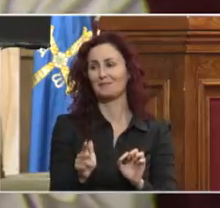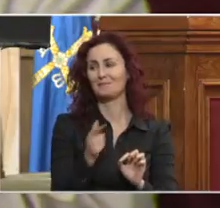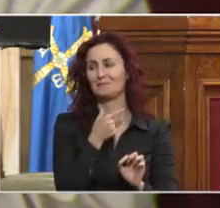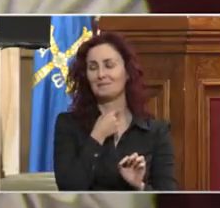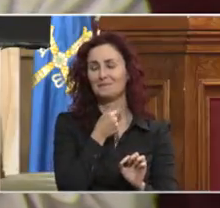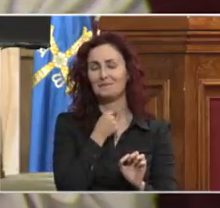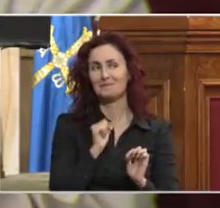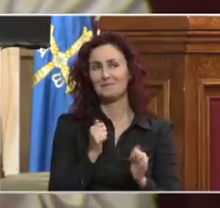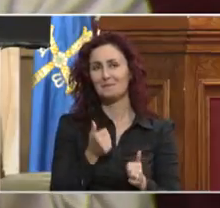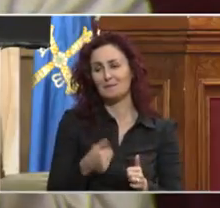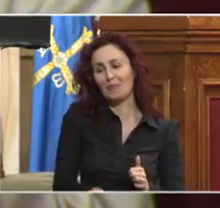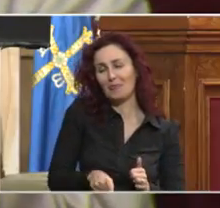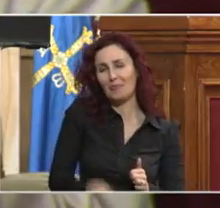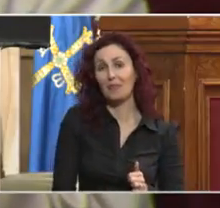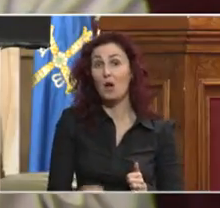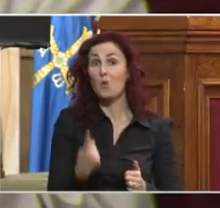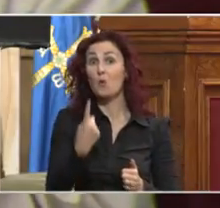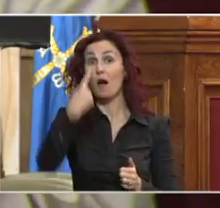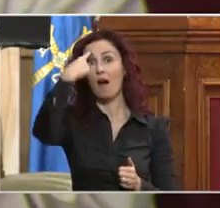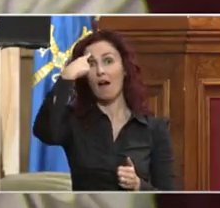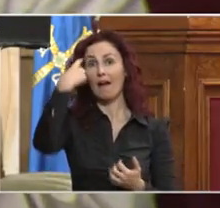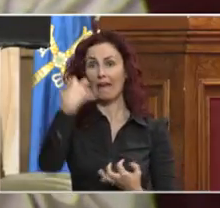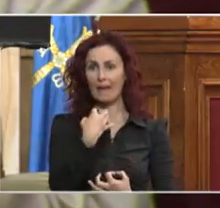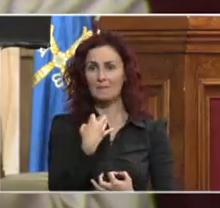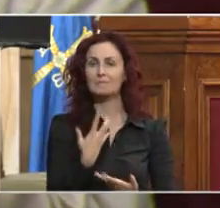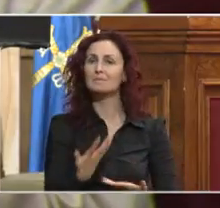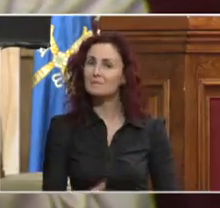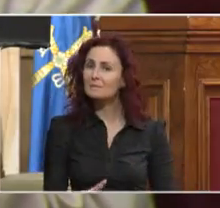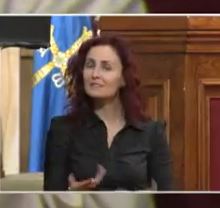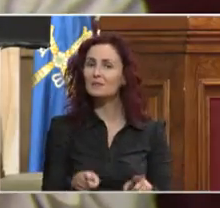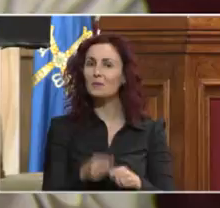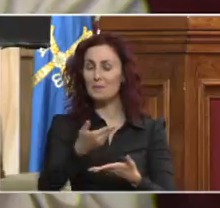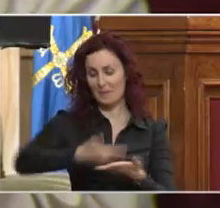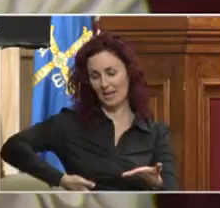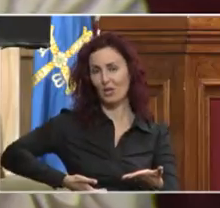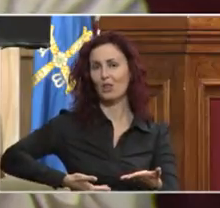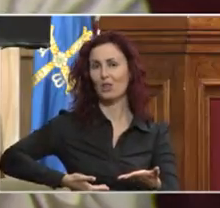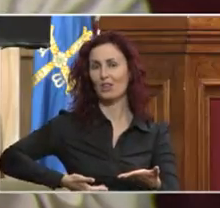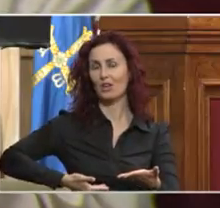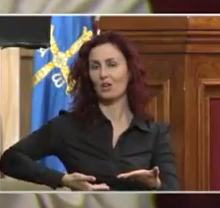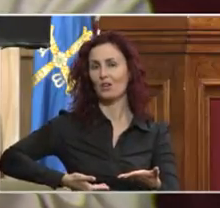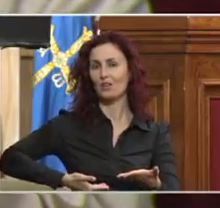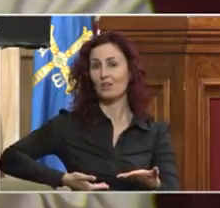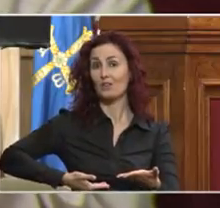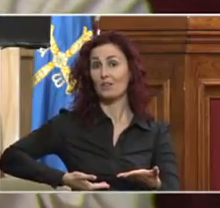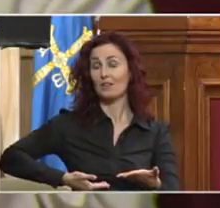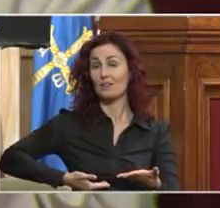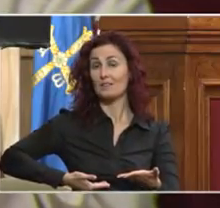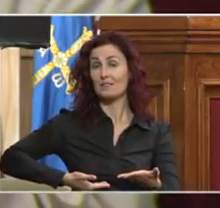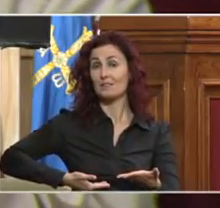eso, ¿no? Una de las cosas que yo me acuerdo era de un pequeño periódico que se